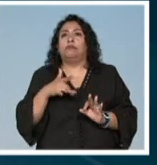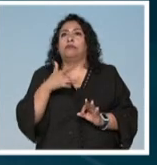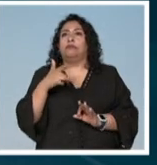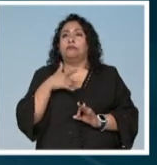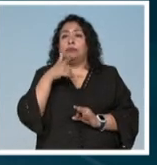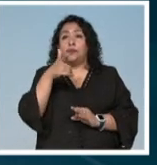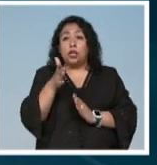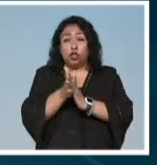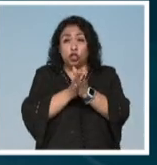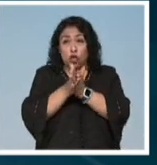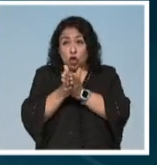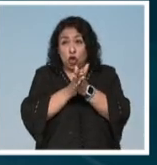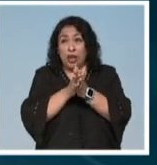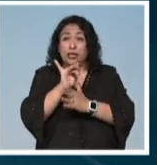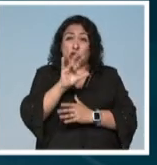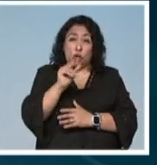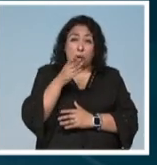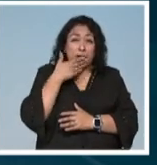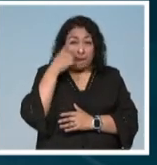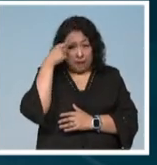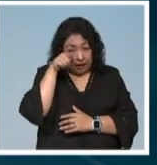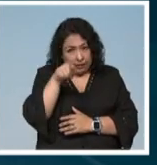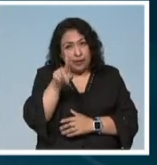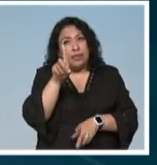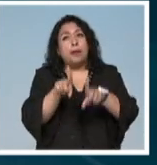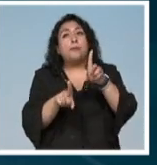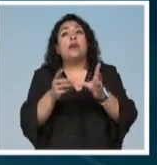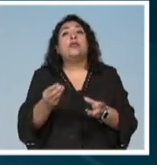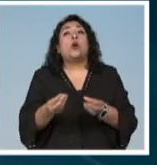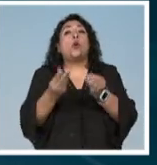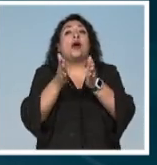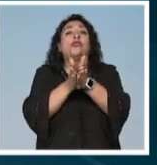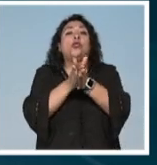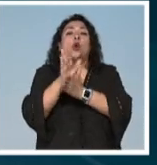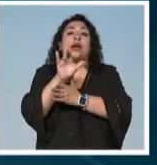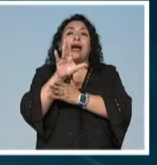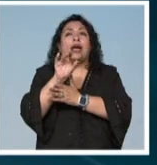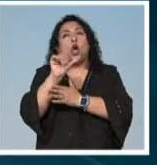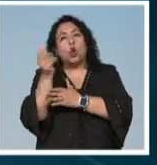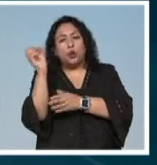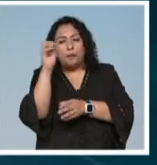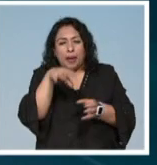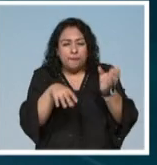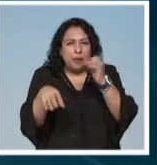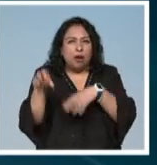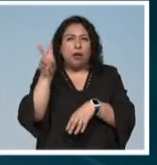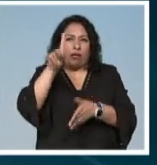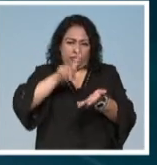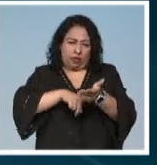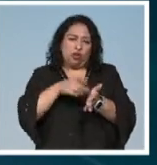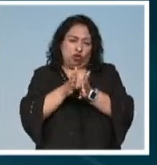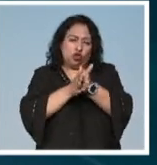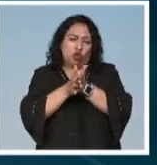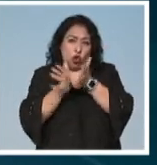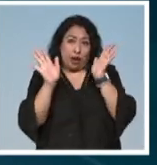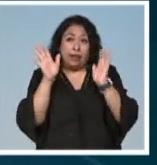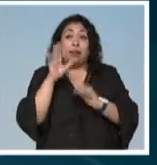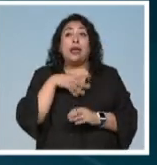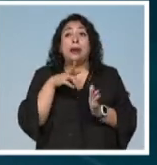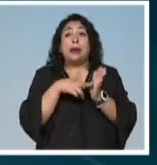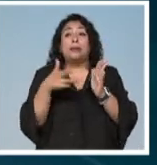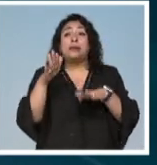Que el chocolate sea o no bueno para ti dependerá de la cantidad de cacao y de los otros ingredientes que en realidad contenga. La revista